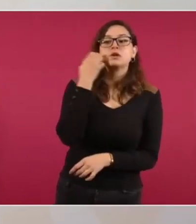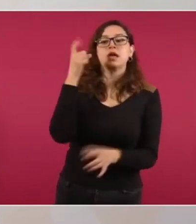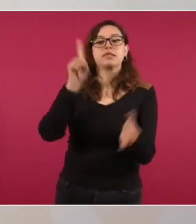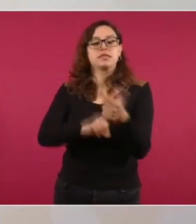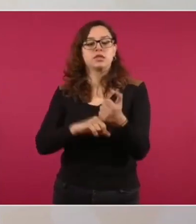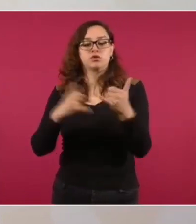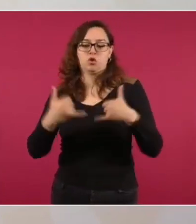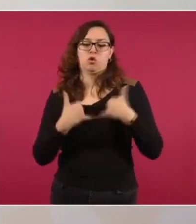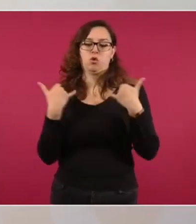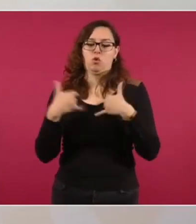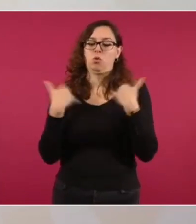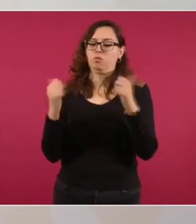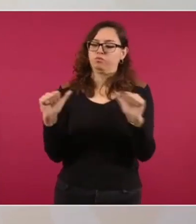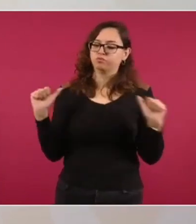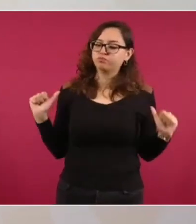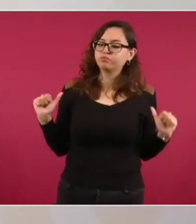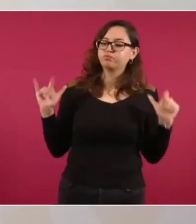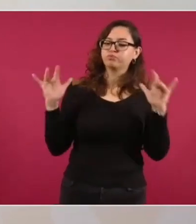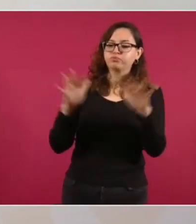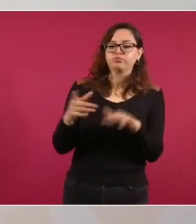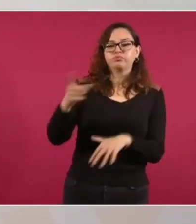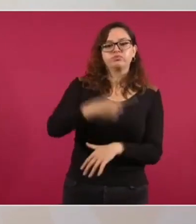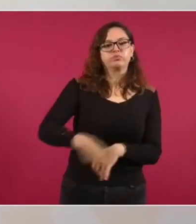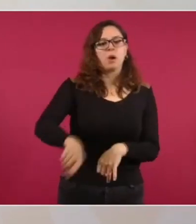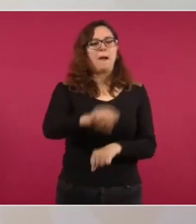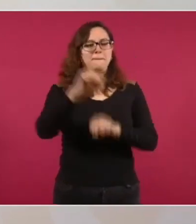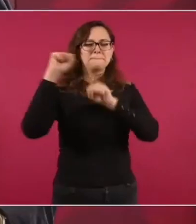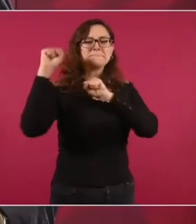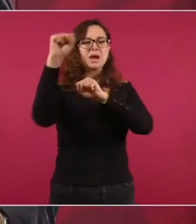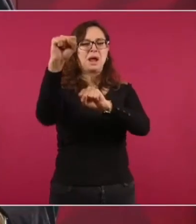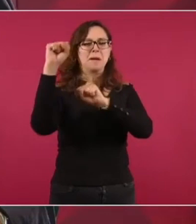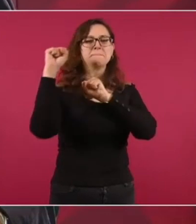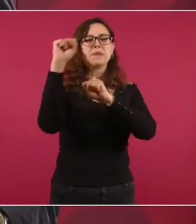a gritar consignas